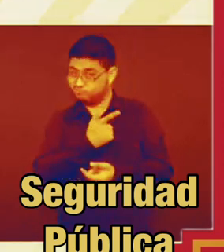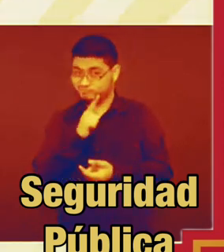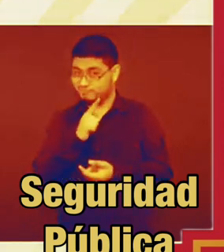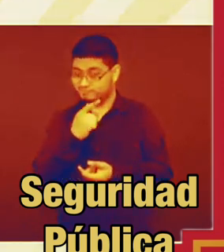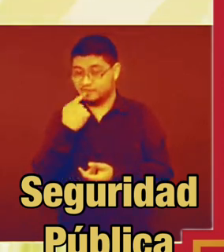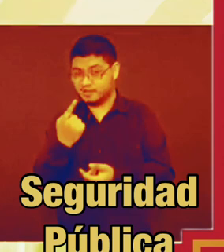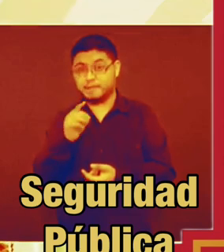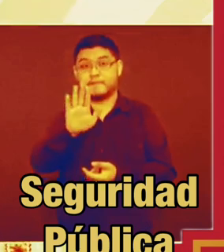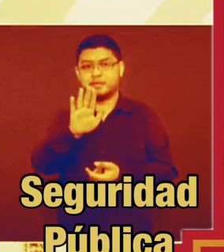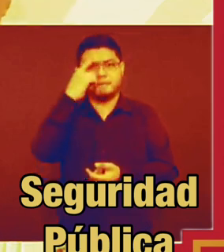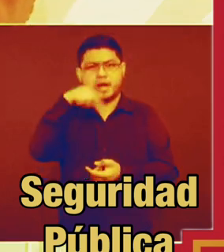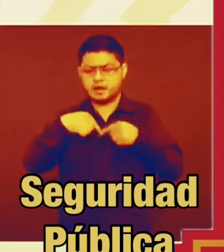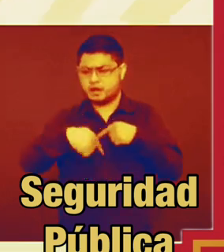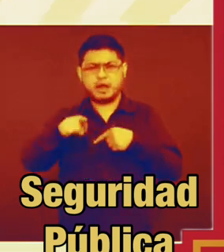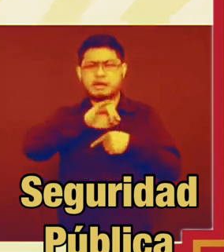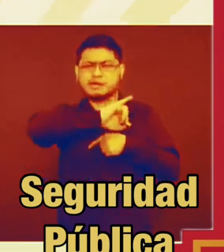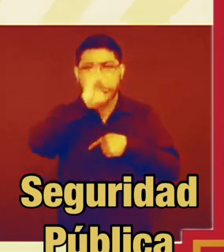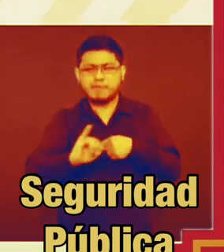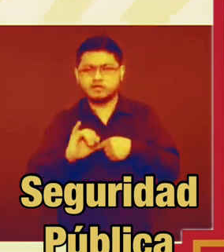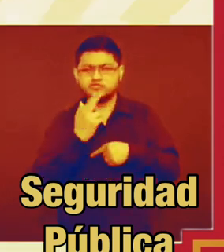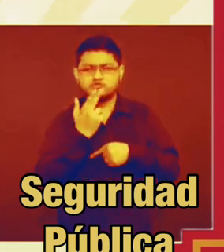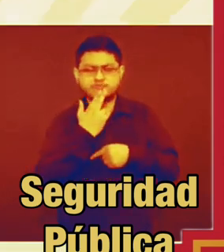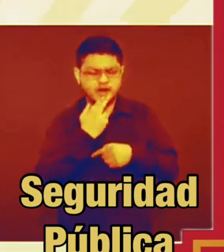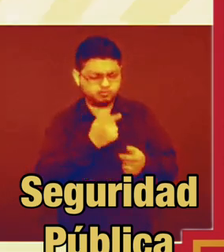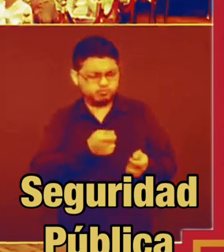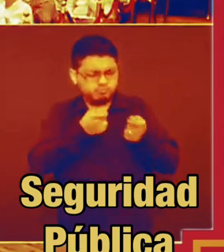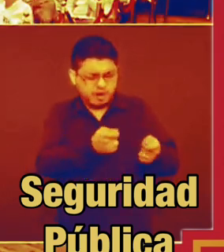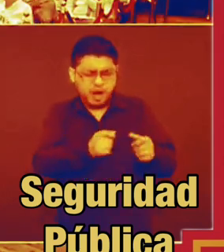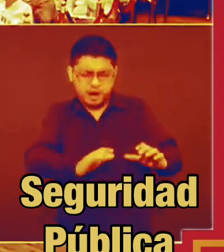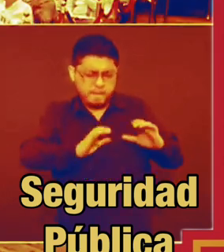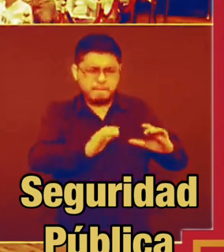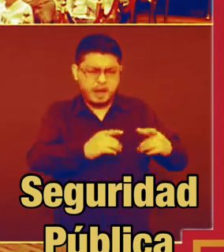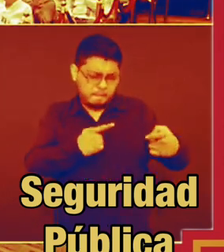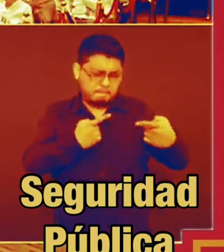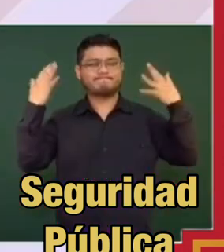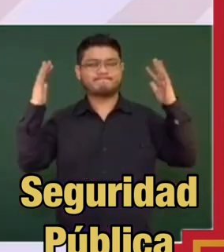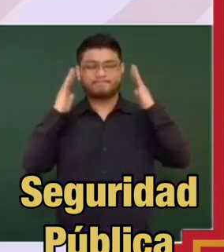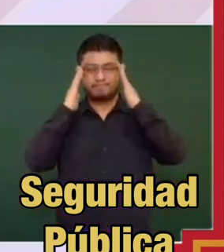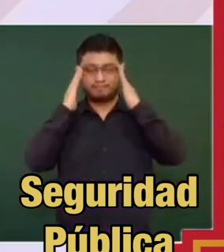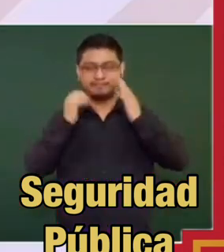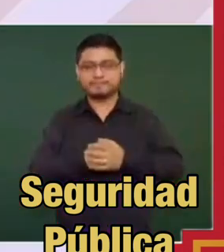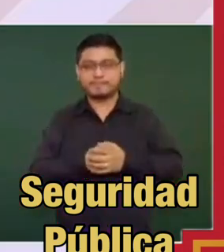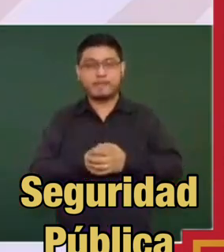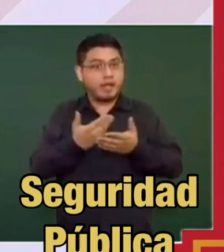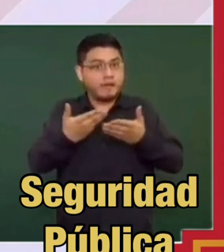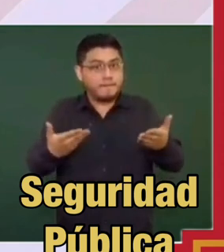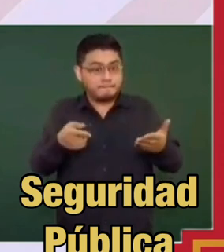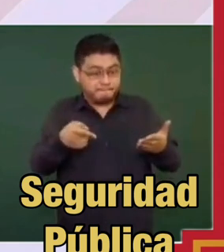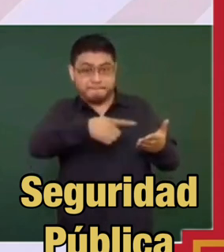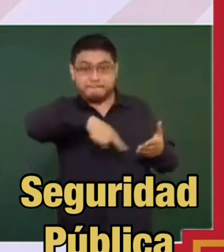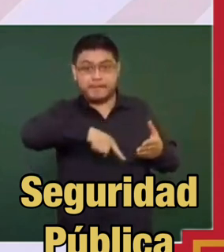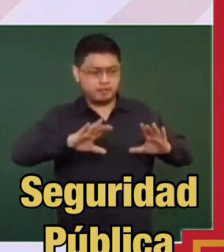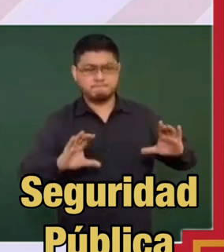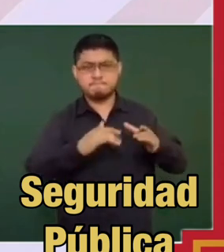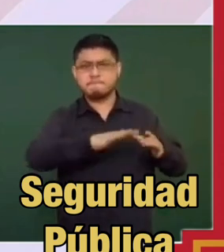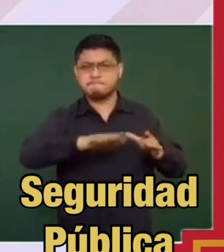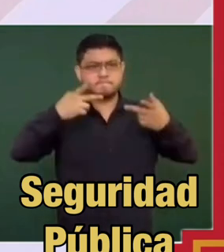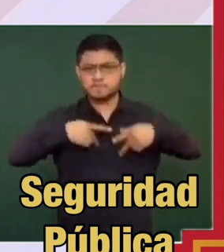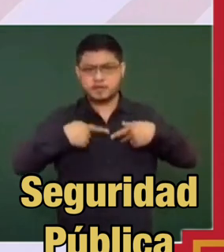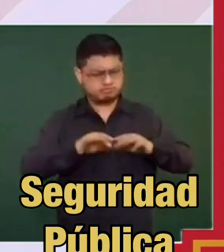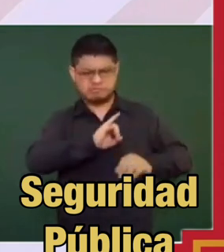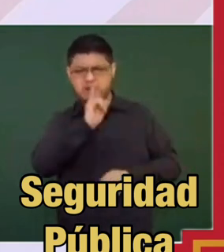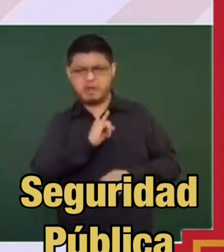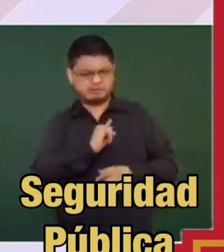repita, para que nunca más se use la fuerza bruta para enfrentar problemas sociales. Ahora no se reprime al pueblo, no se ordenan